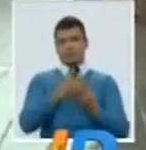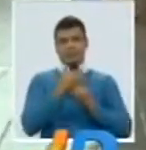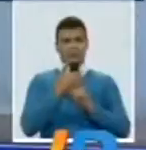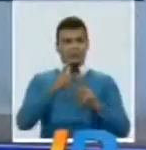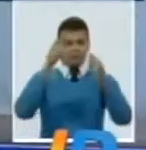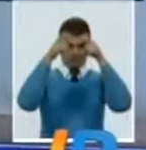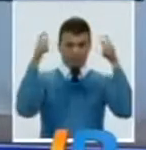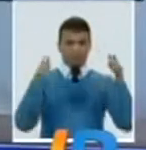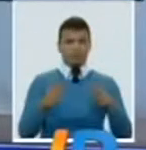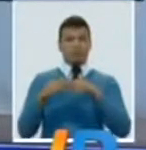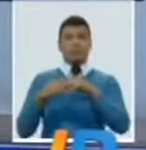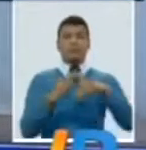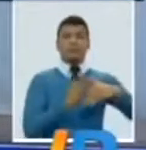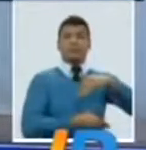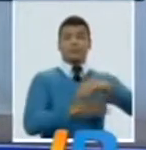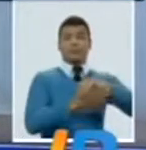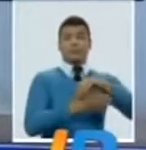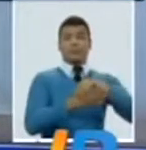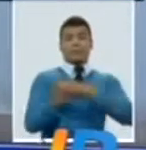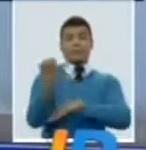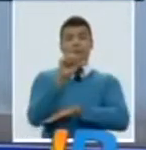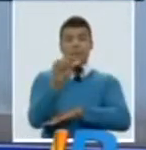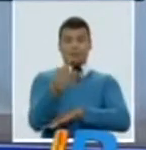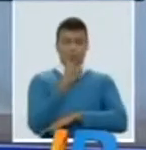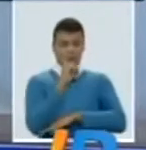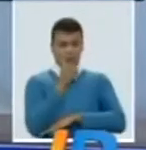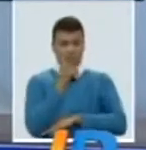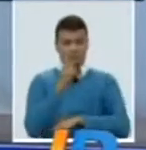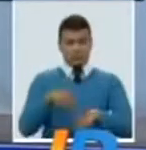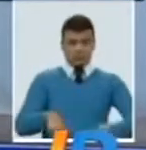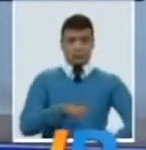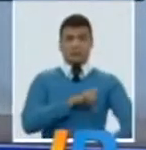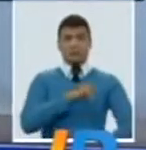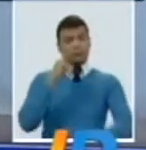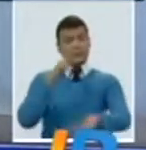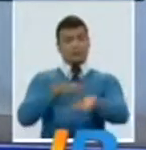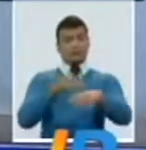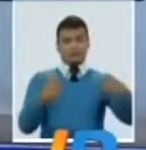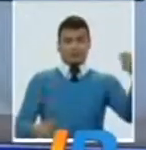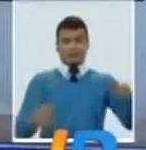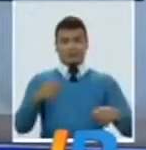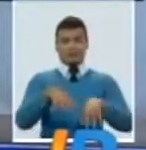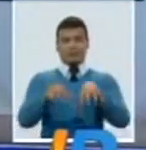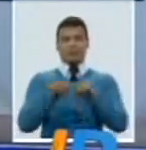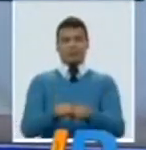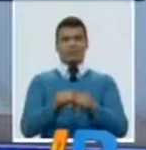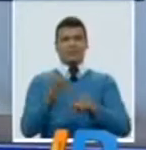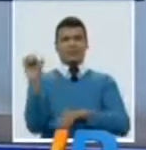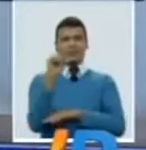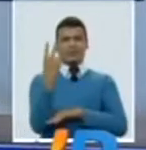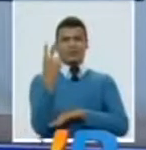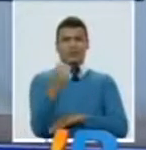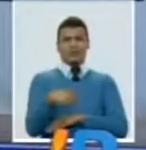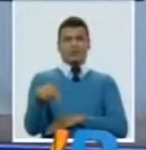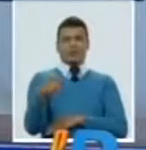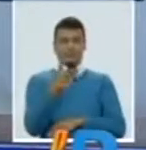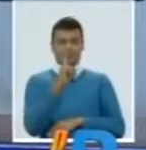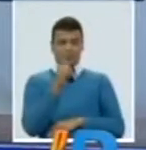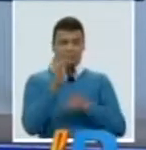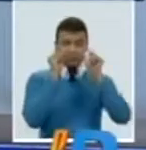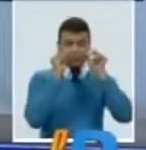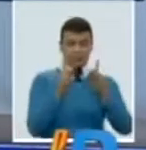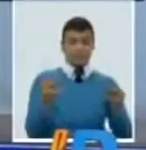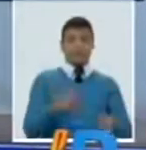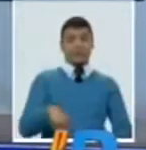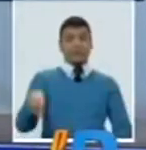Estado. Continúan los conductores borrachos en Cali. Las autoridades de tránsito inmovilizaron 2 vehículos que eran conducidos por personas